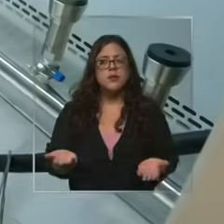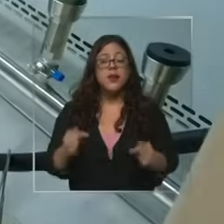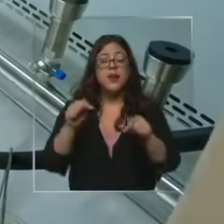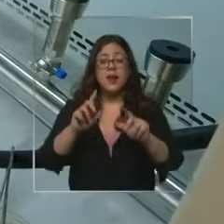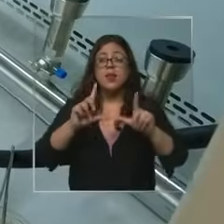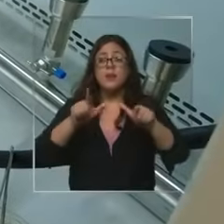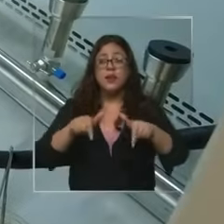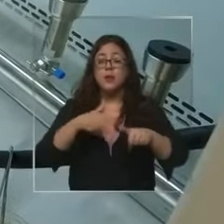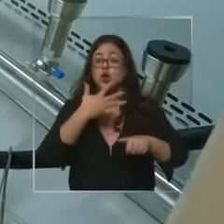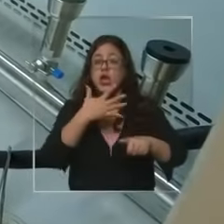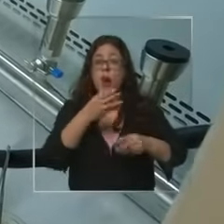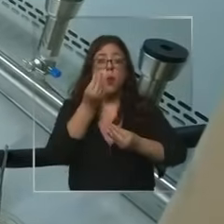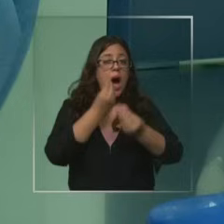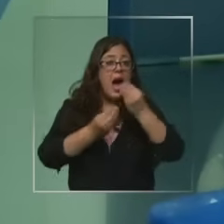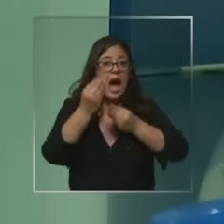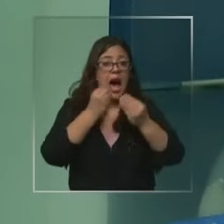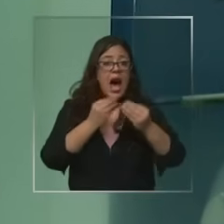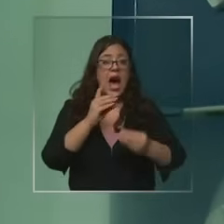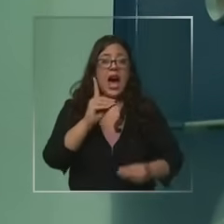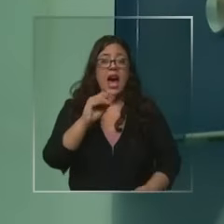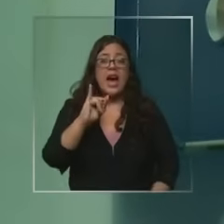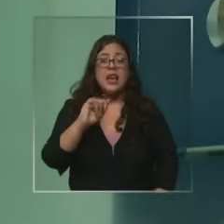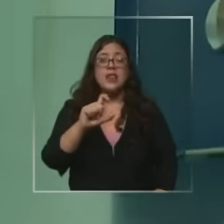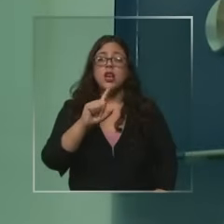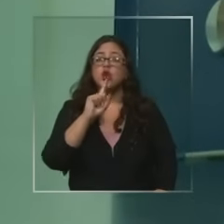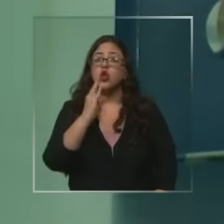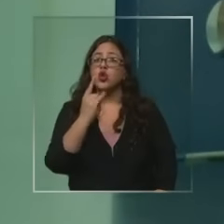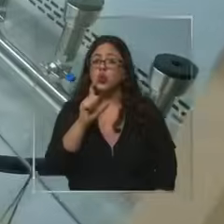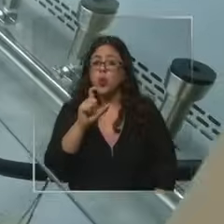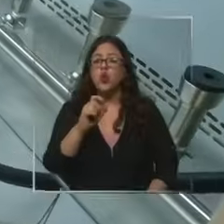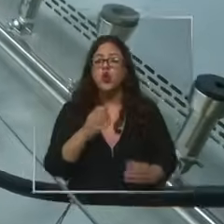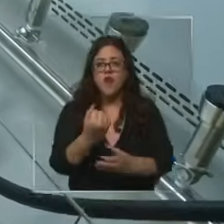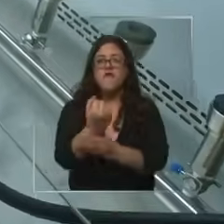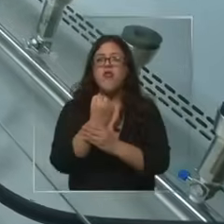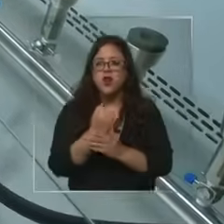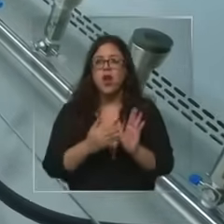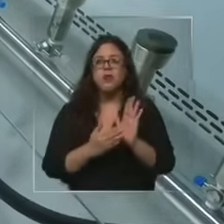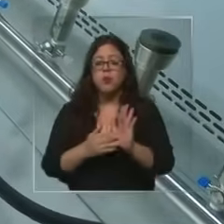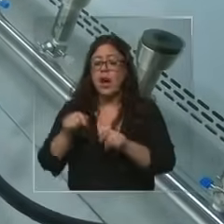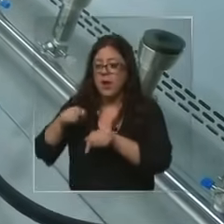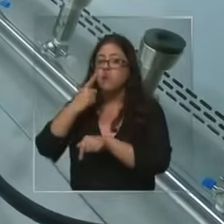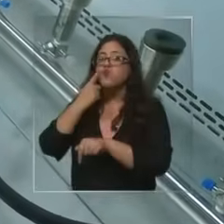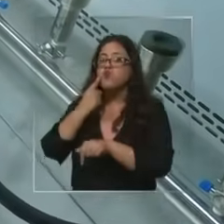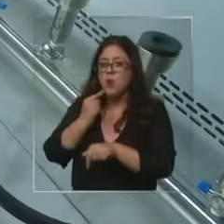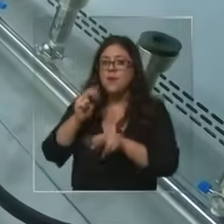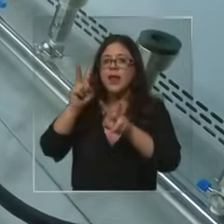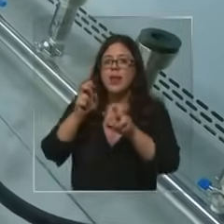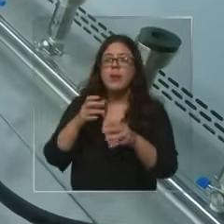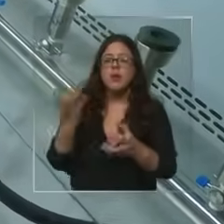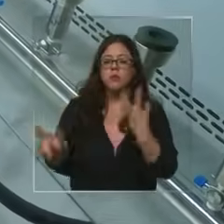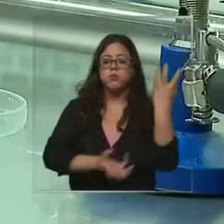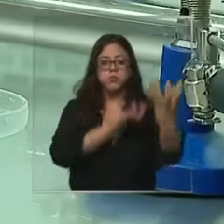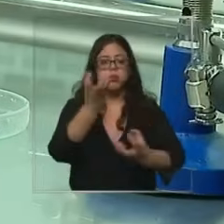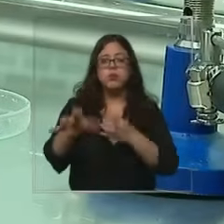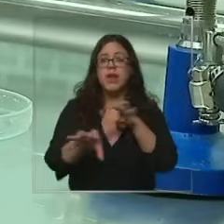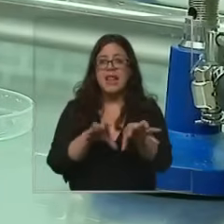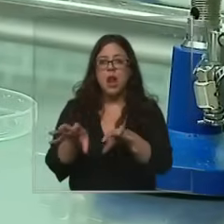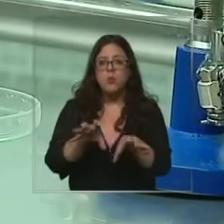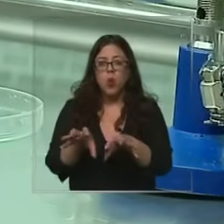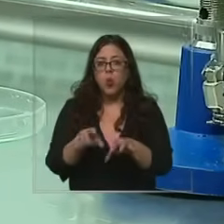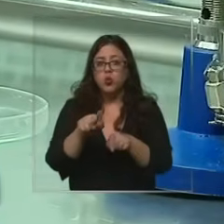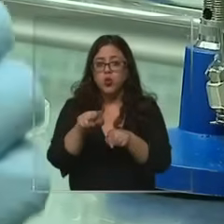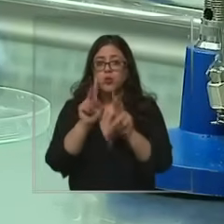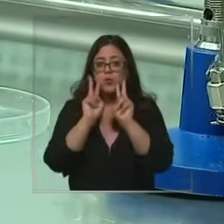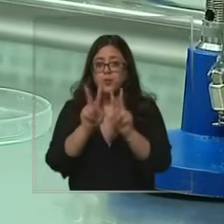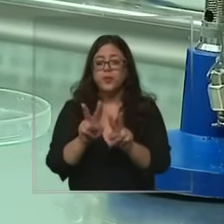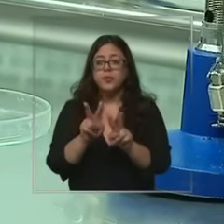unidad de aguas y alimentos de Dictuc nos ayudará con un ejemplo. Vamos a hacer una prueba que vamos a ver la inflamabilidad de estos productos y